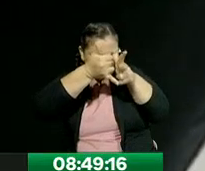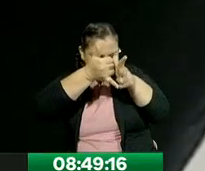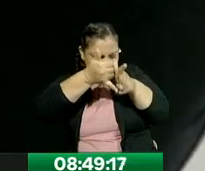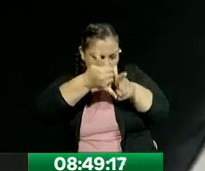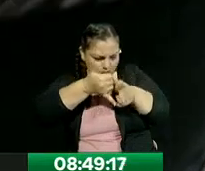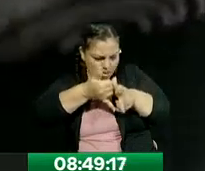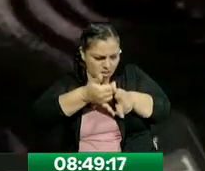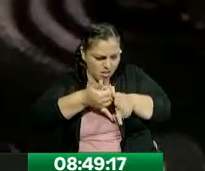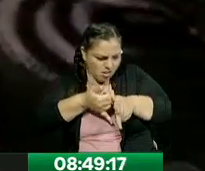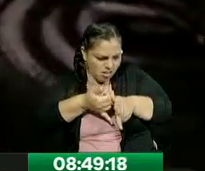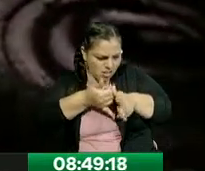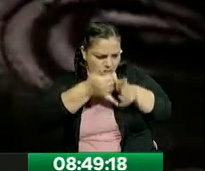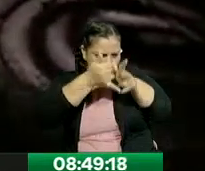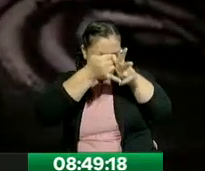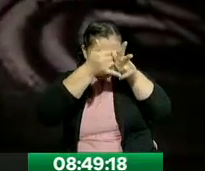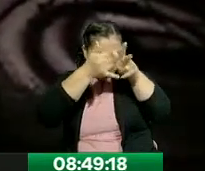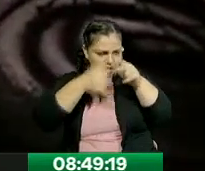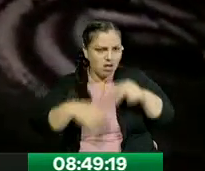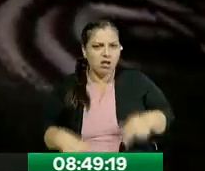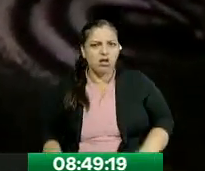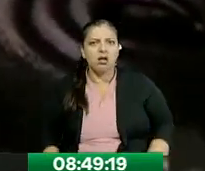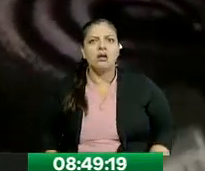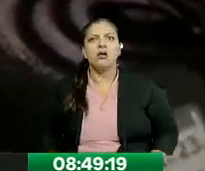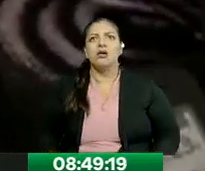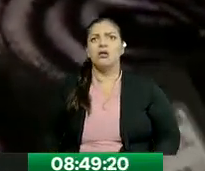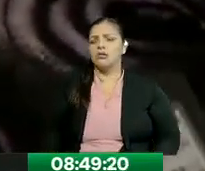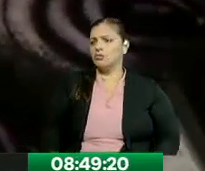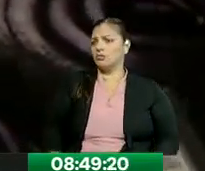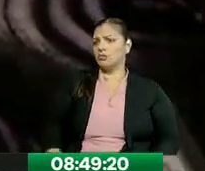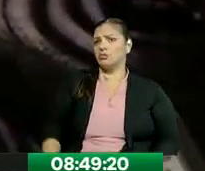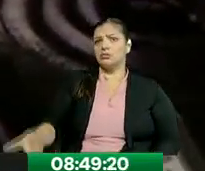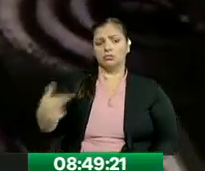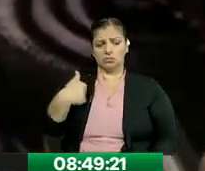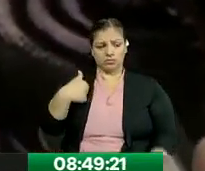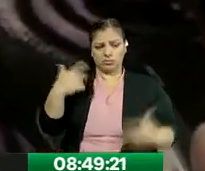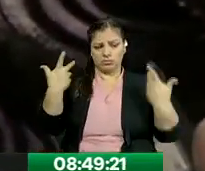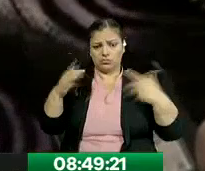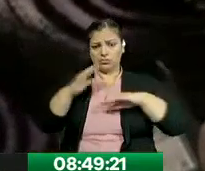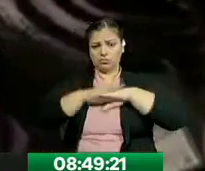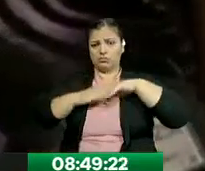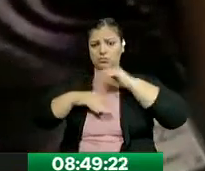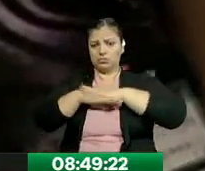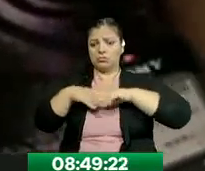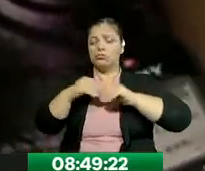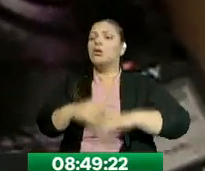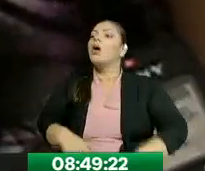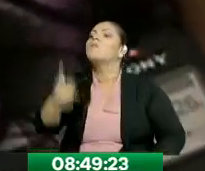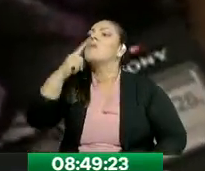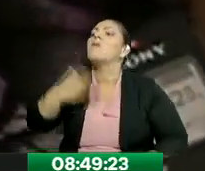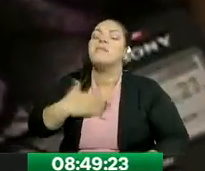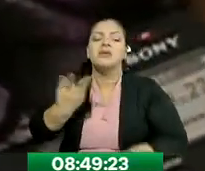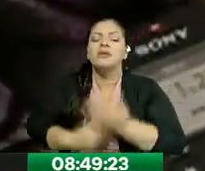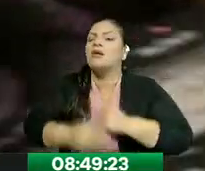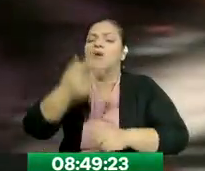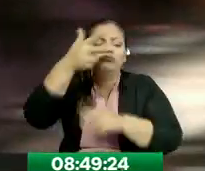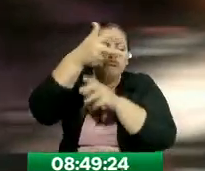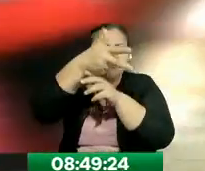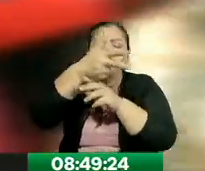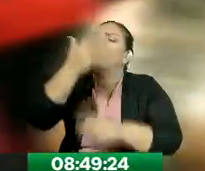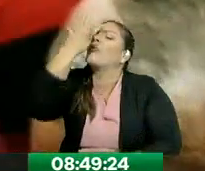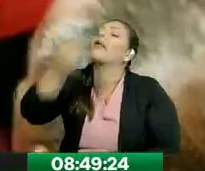dice que él no estaba haciendo nada malo, que el teléfono era que se le había dañado. Y yo le dije que me dejara ver, que es que estaba filmando y no me dejó